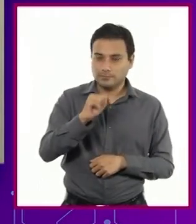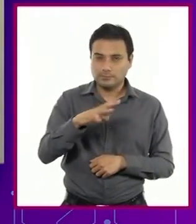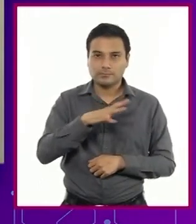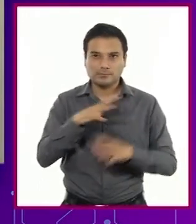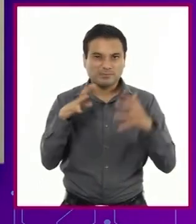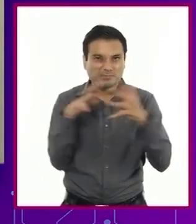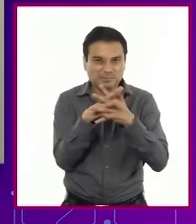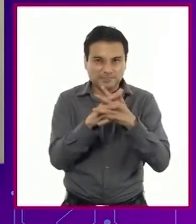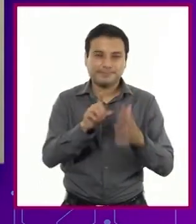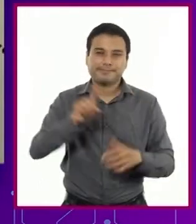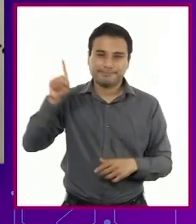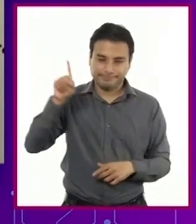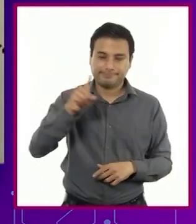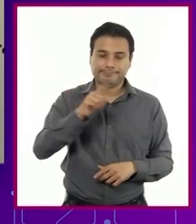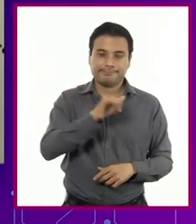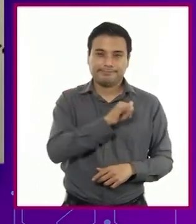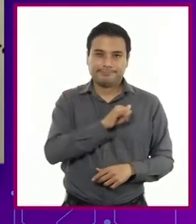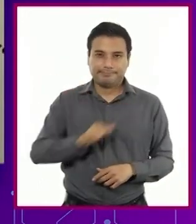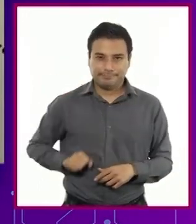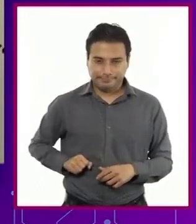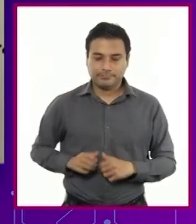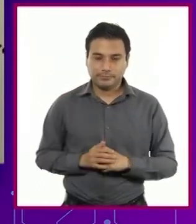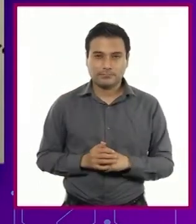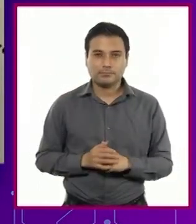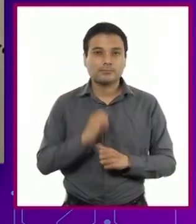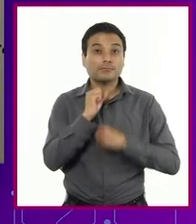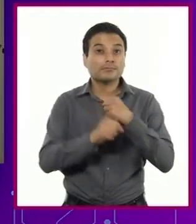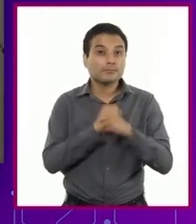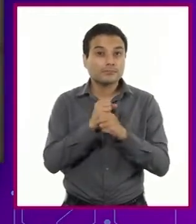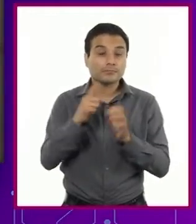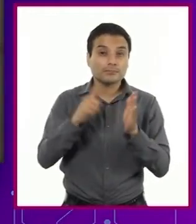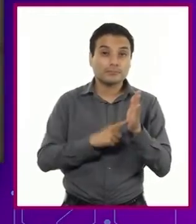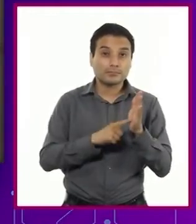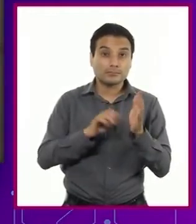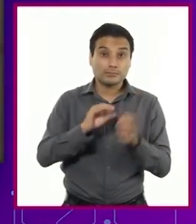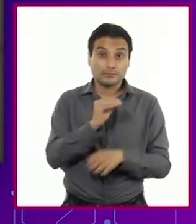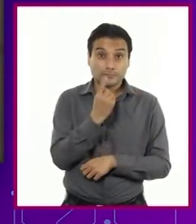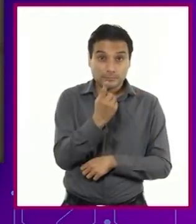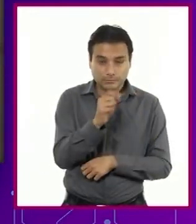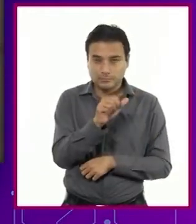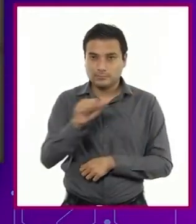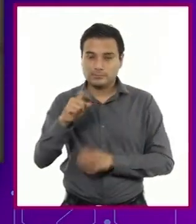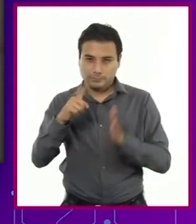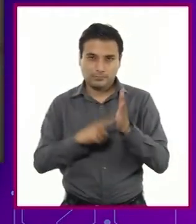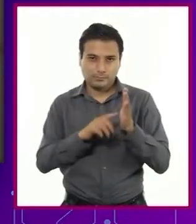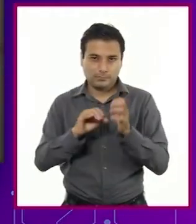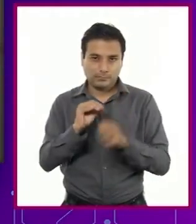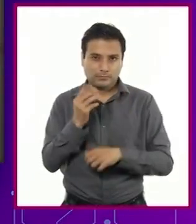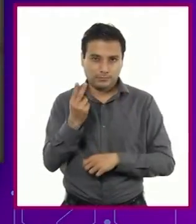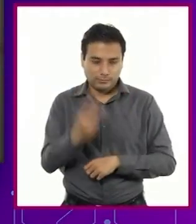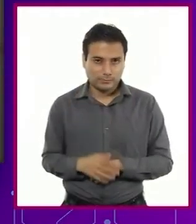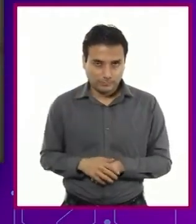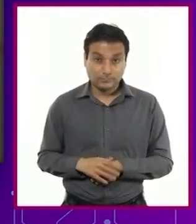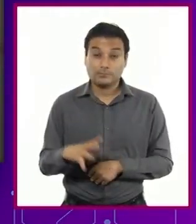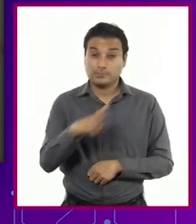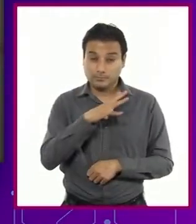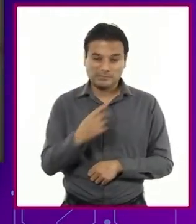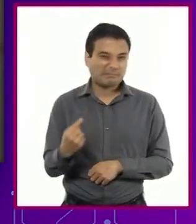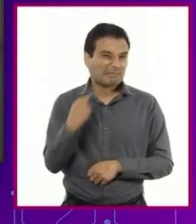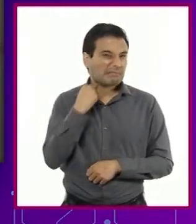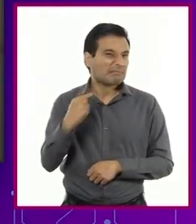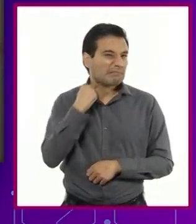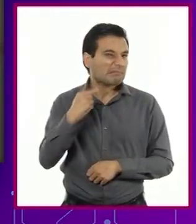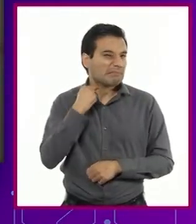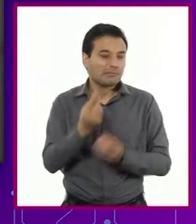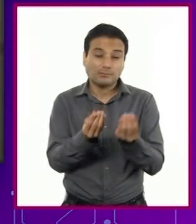en Yugoslavia entre 1991 y 1992, en la que se cometieron crímenes contra